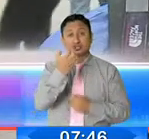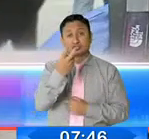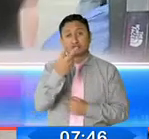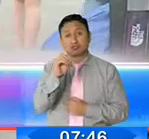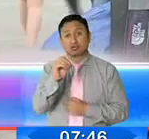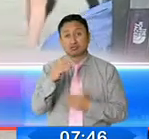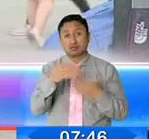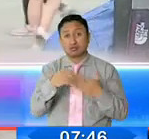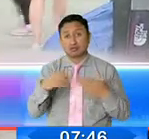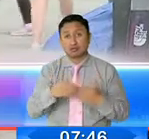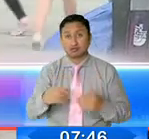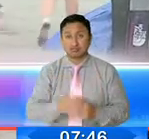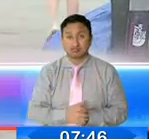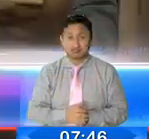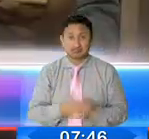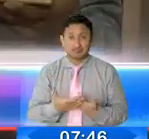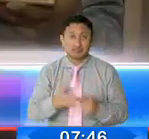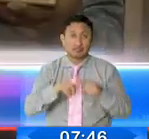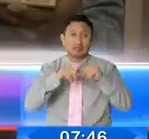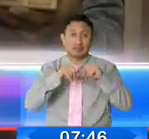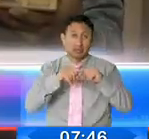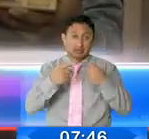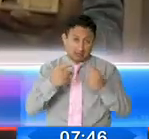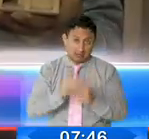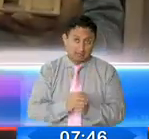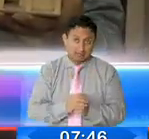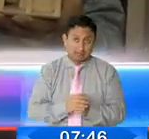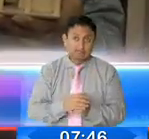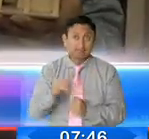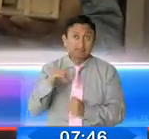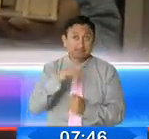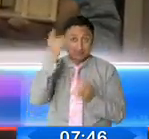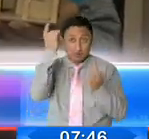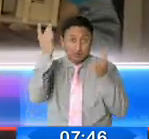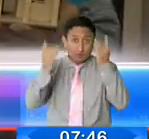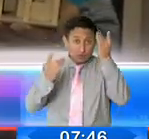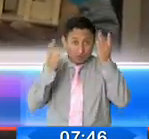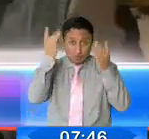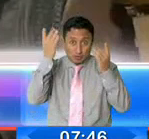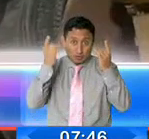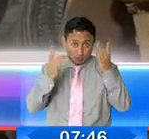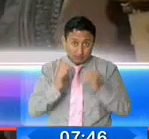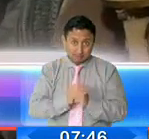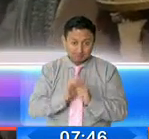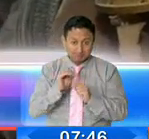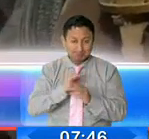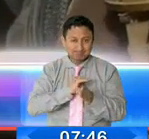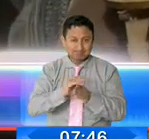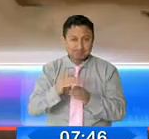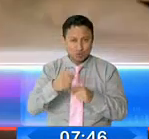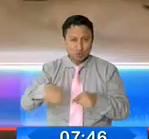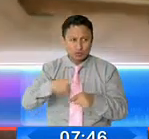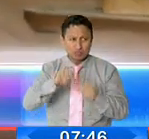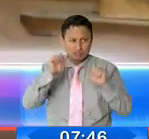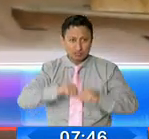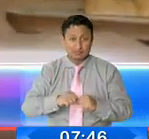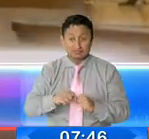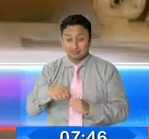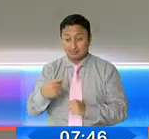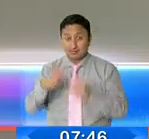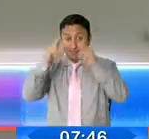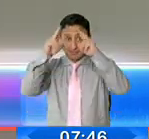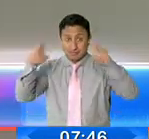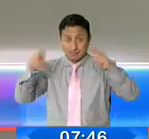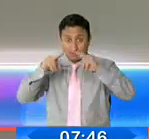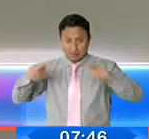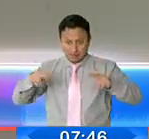$20. Depende del modelo. El emprendimiento del taller artesanal Sin Fronteras invita a la ciudadanía a que esta Navidad se